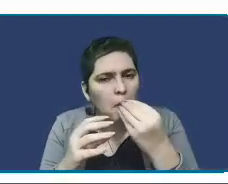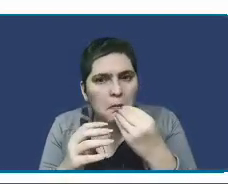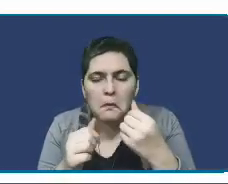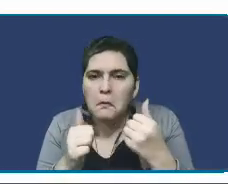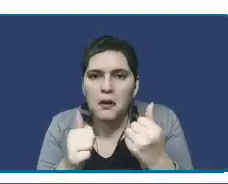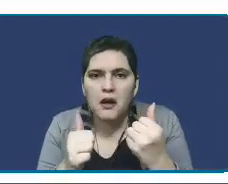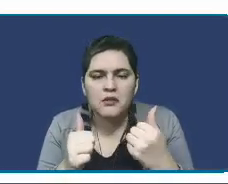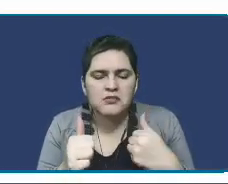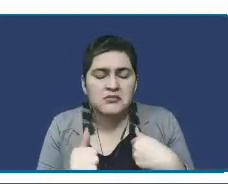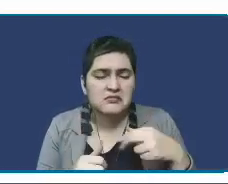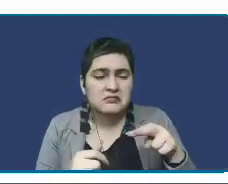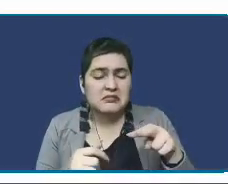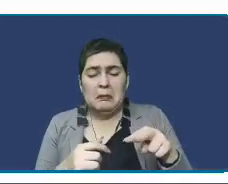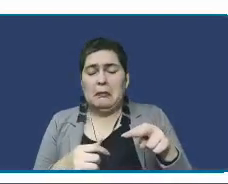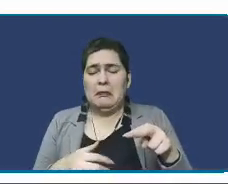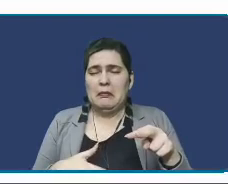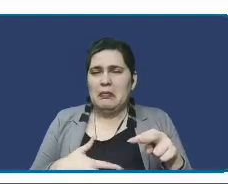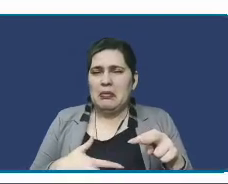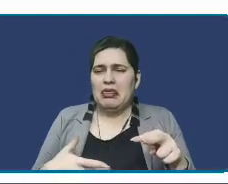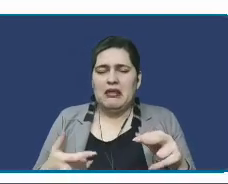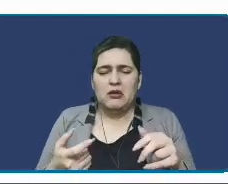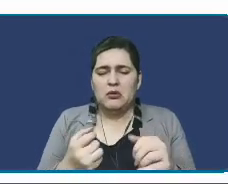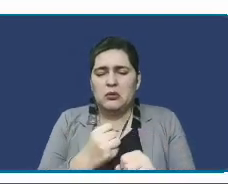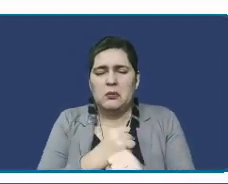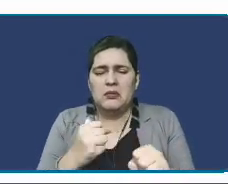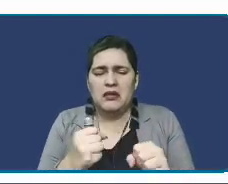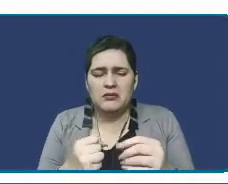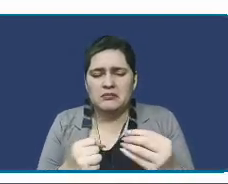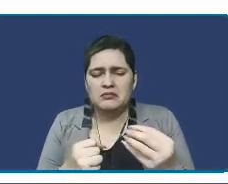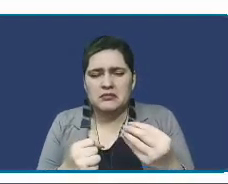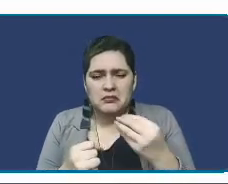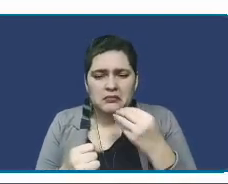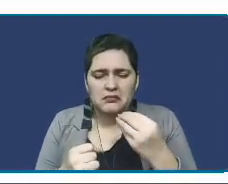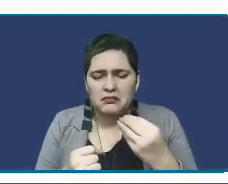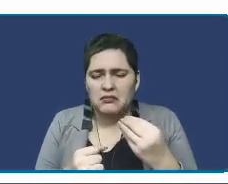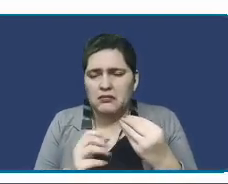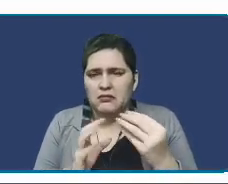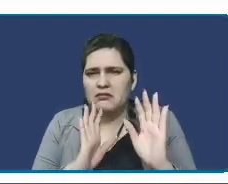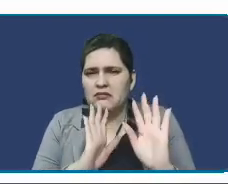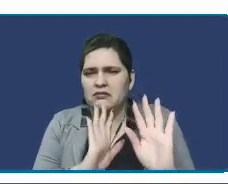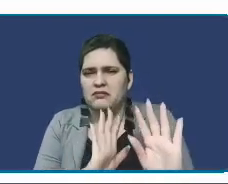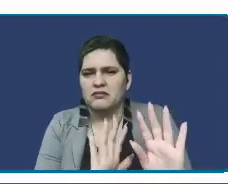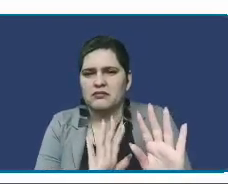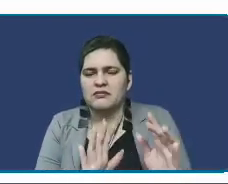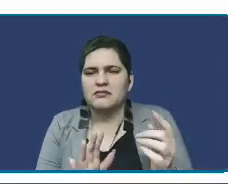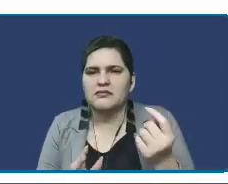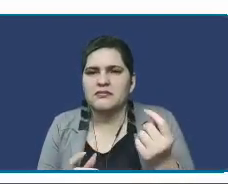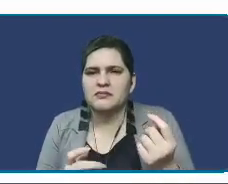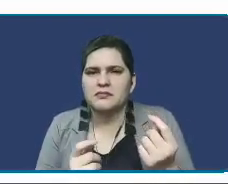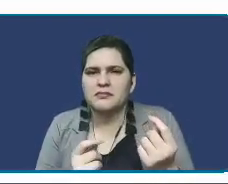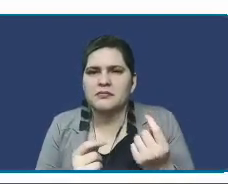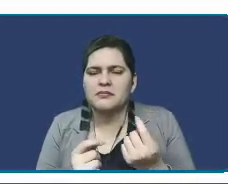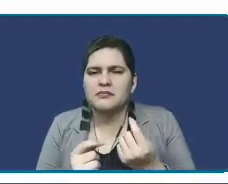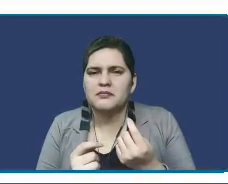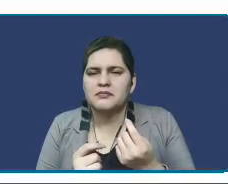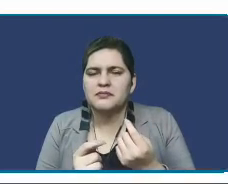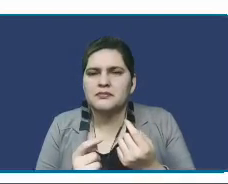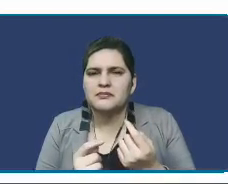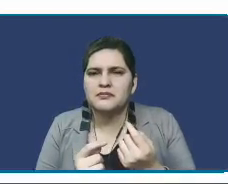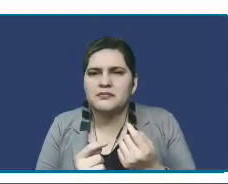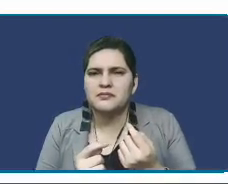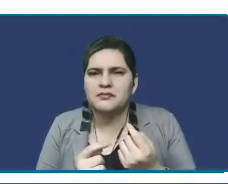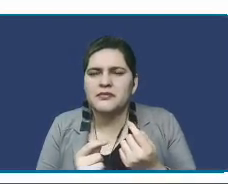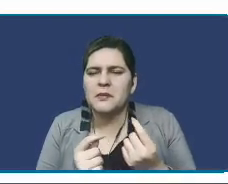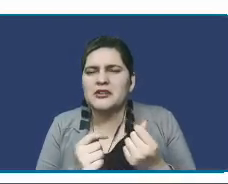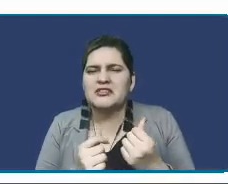lo puedo mover porque es como si tuviera una babosa adentro de la boca. Es así de desagradable esa consistencia blandita. Entonces, ¿esto por qué? O